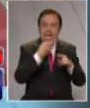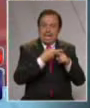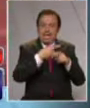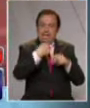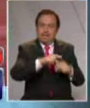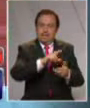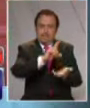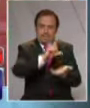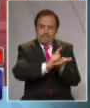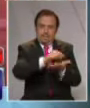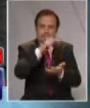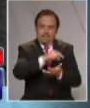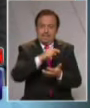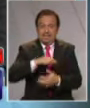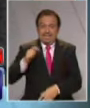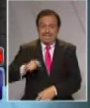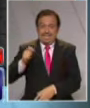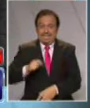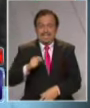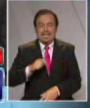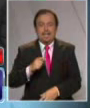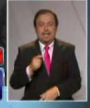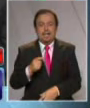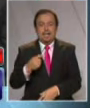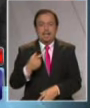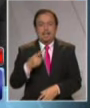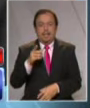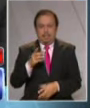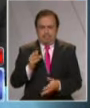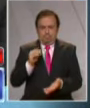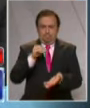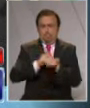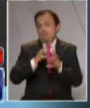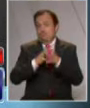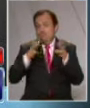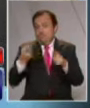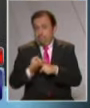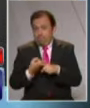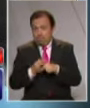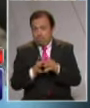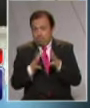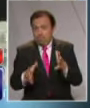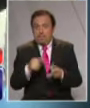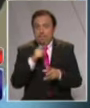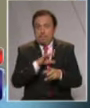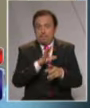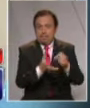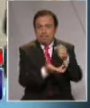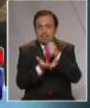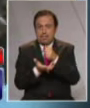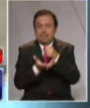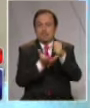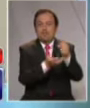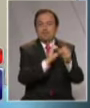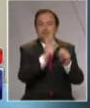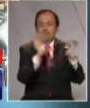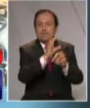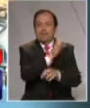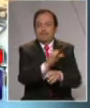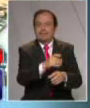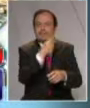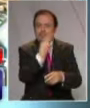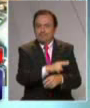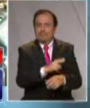sede parlamentaria, por un lado eran abultados y excesivos, pero por otro lado que esos fondos nunca llegaron a las personas a las